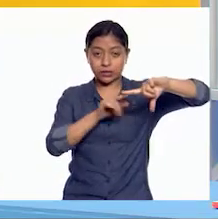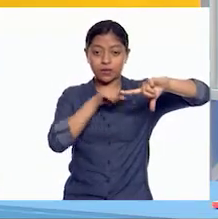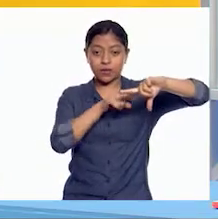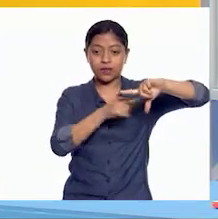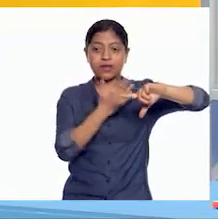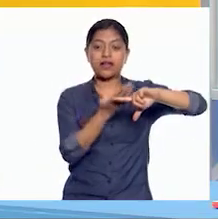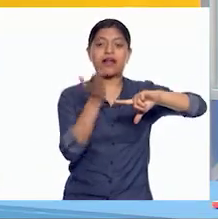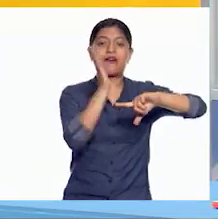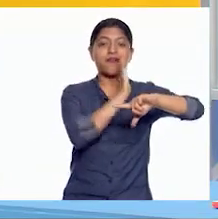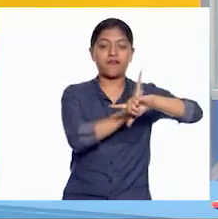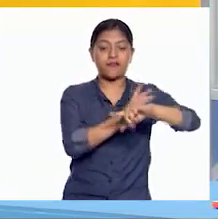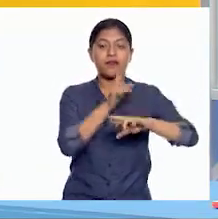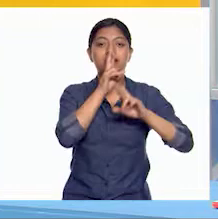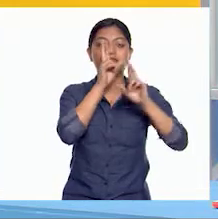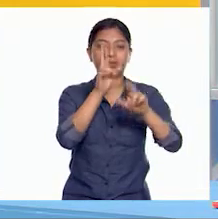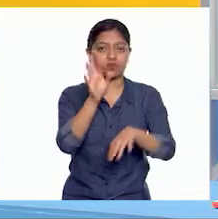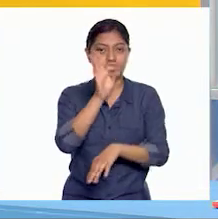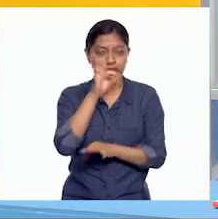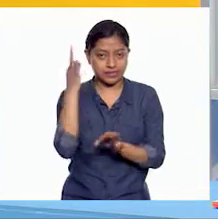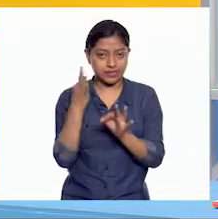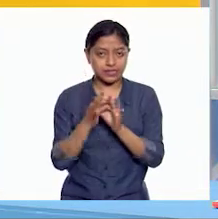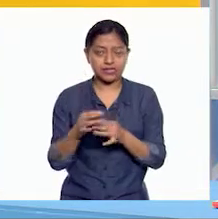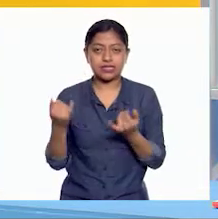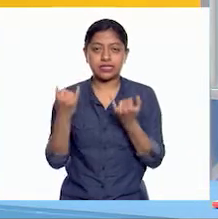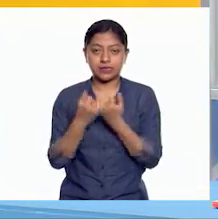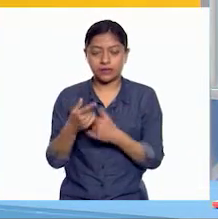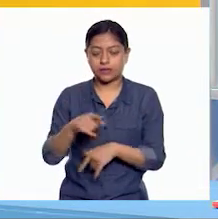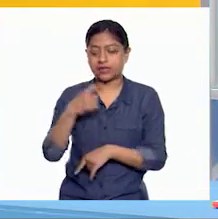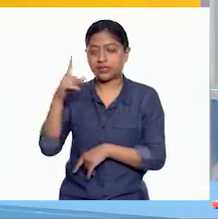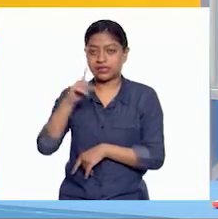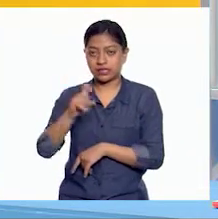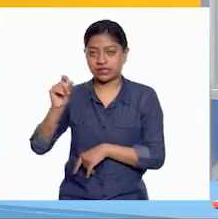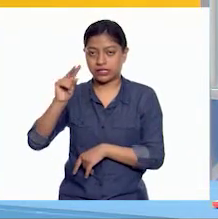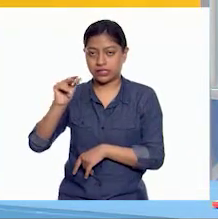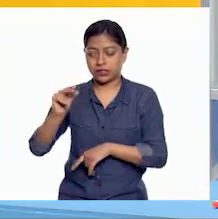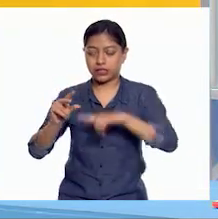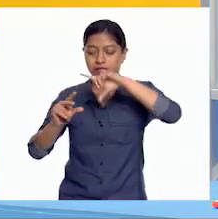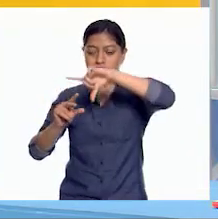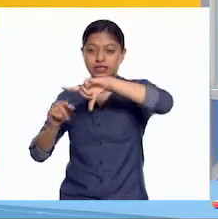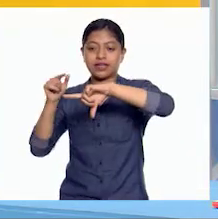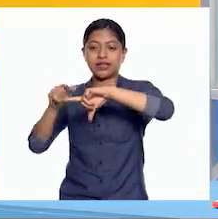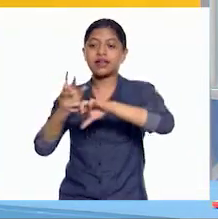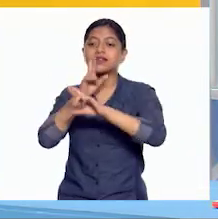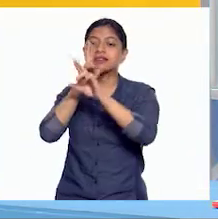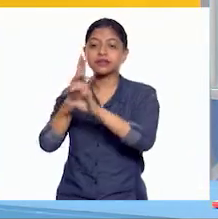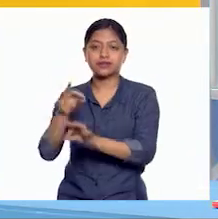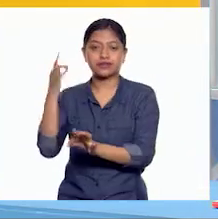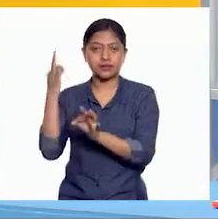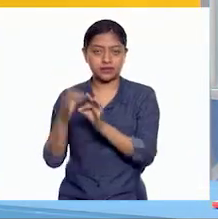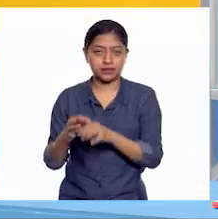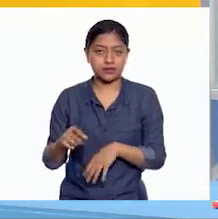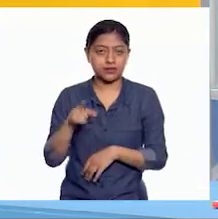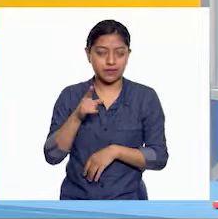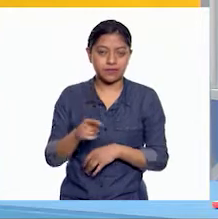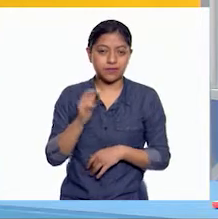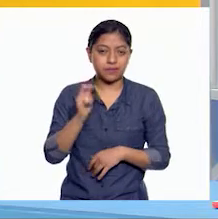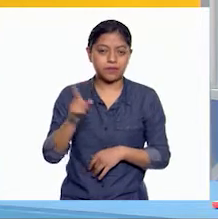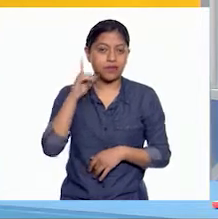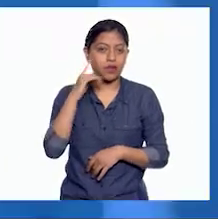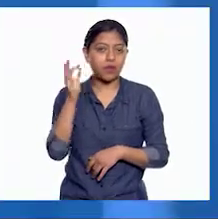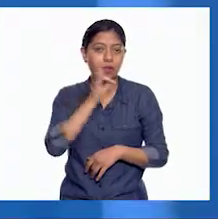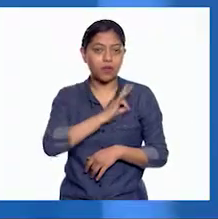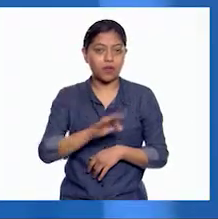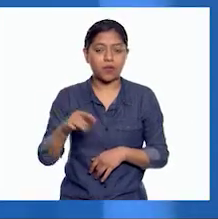María. Estamos buscando la capacidad del garrafón que sirva para repartir ambos